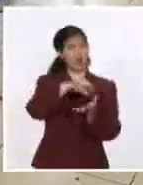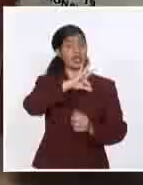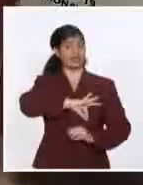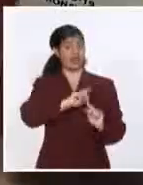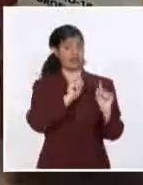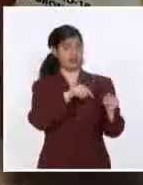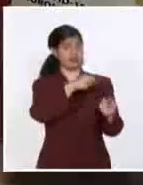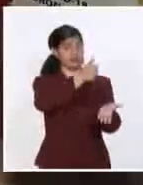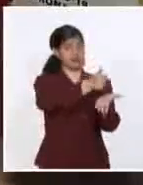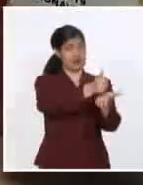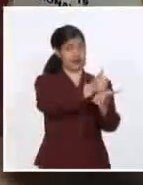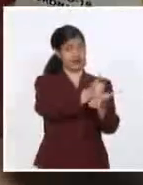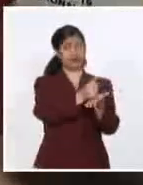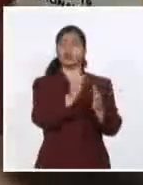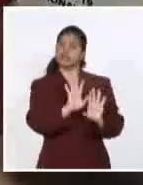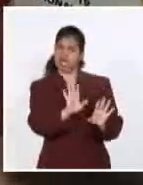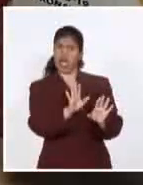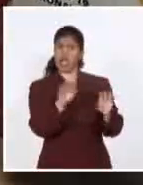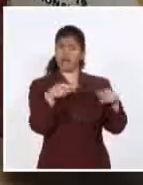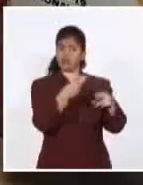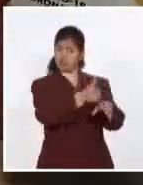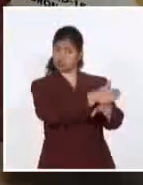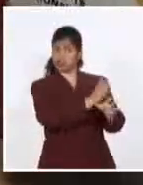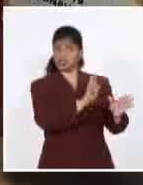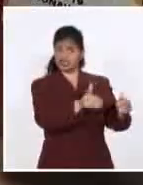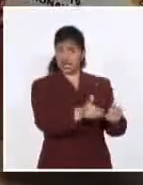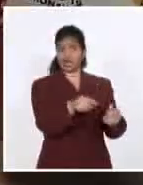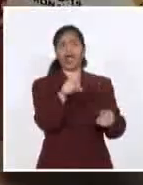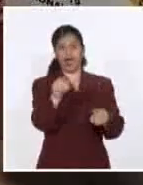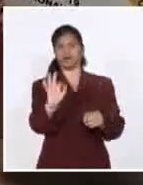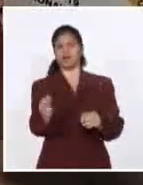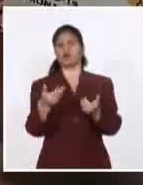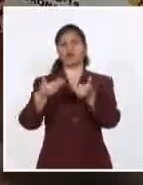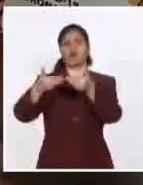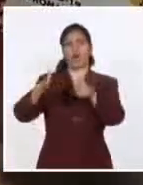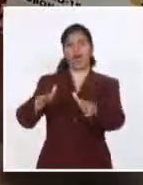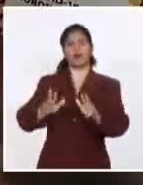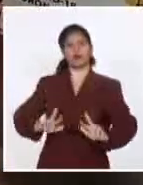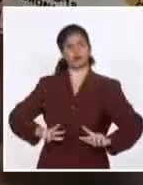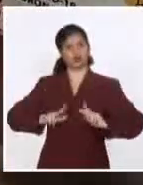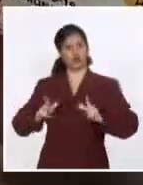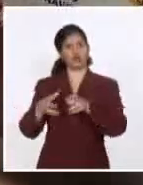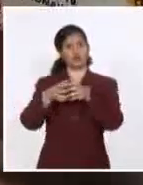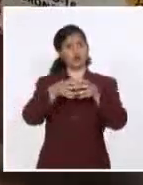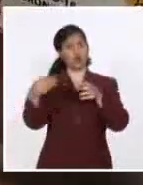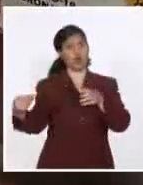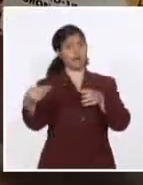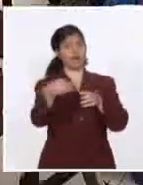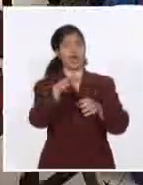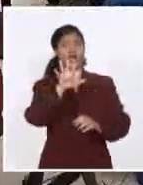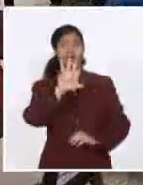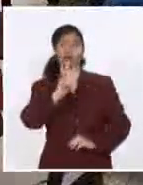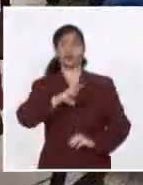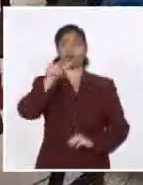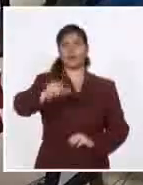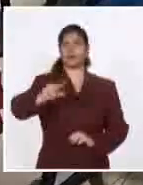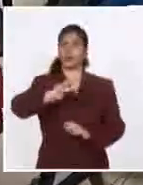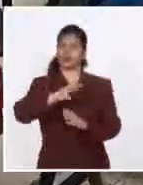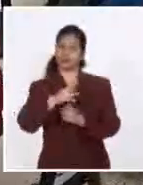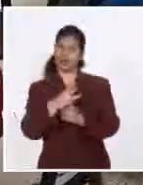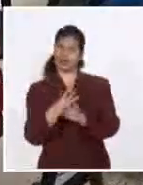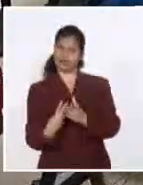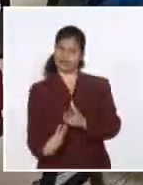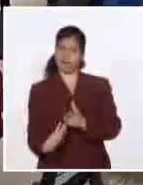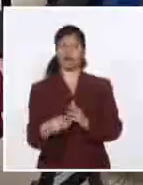que acaban de acoger los Juegos Panamericanos el grupo de Cuba está integrado por 53 paratletas que participarán en